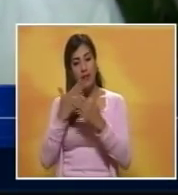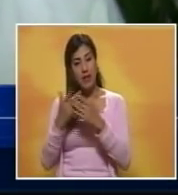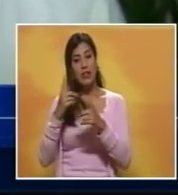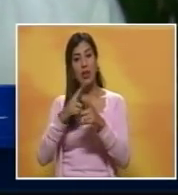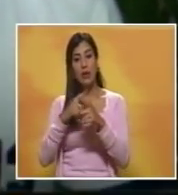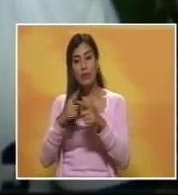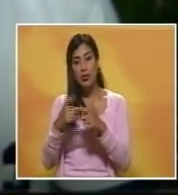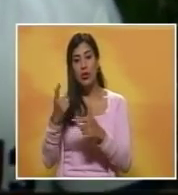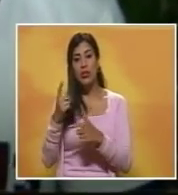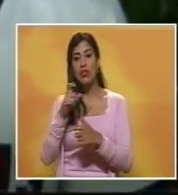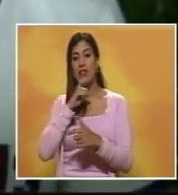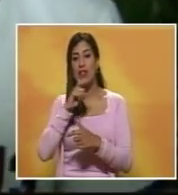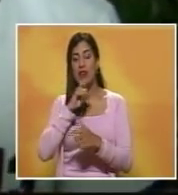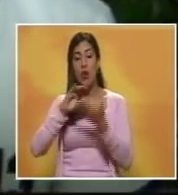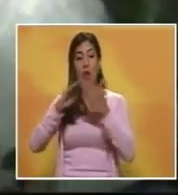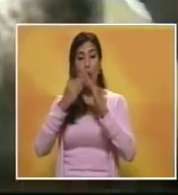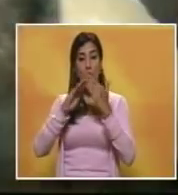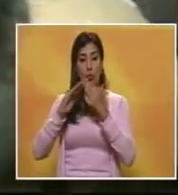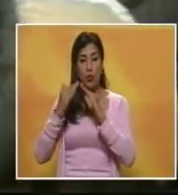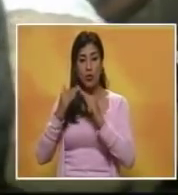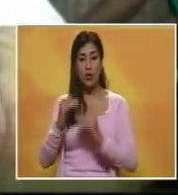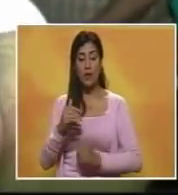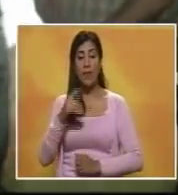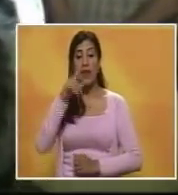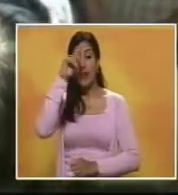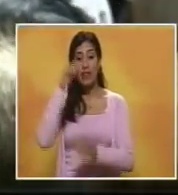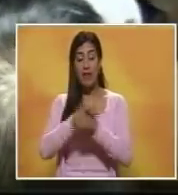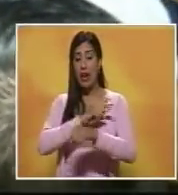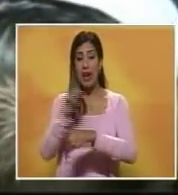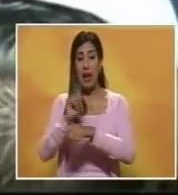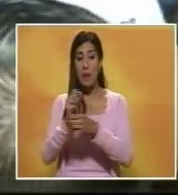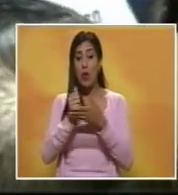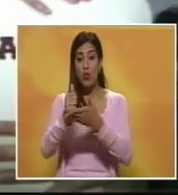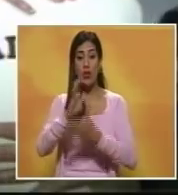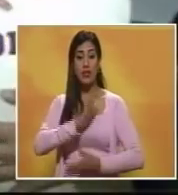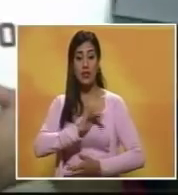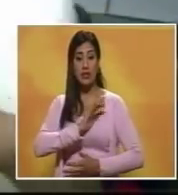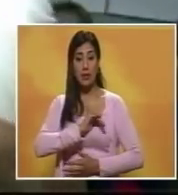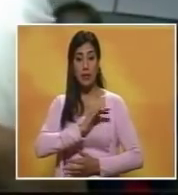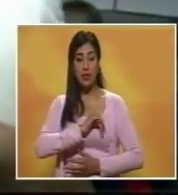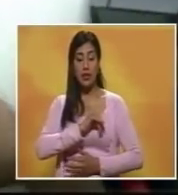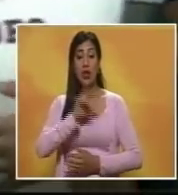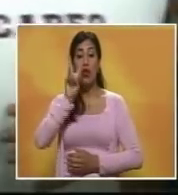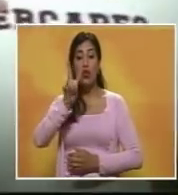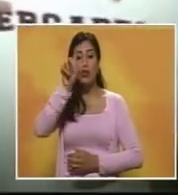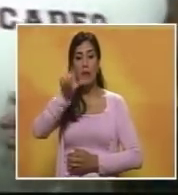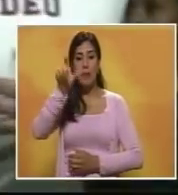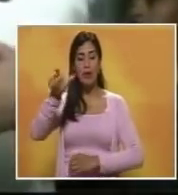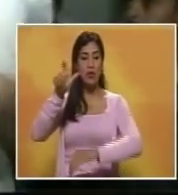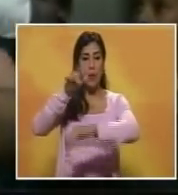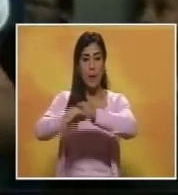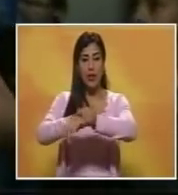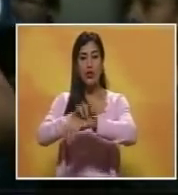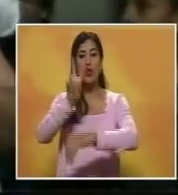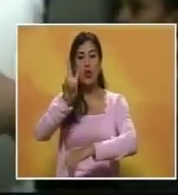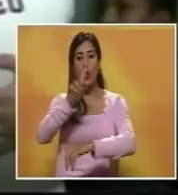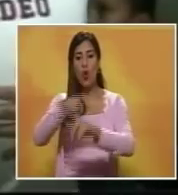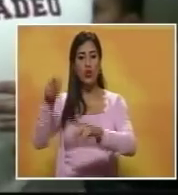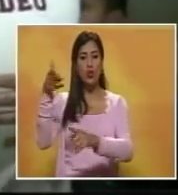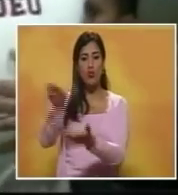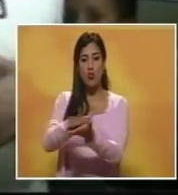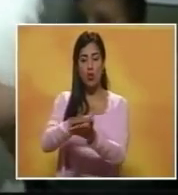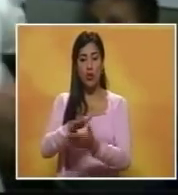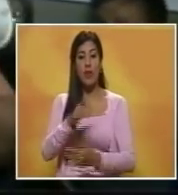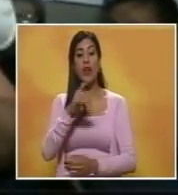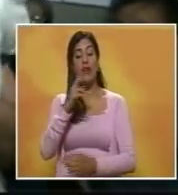también con la comunidad. Por la operación en tiempo récord del 6CPC, 2 sujetos fueron detenidos y 2